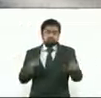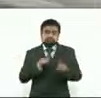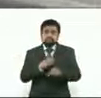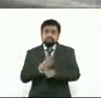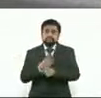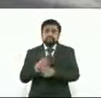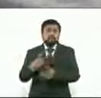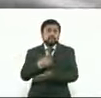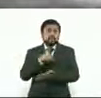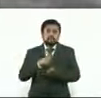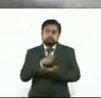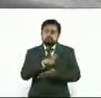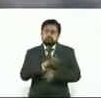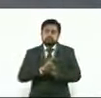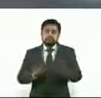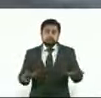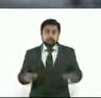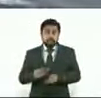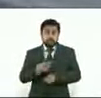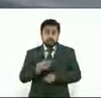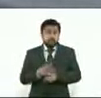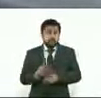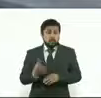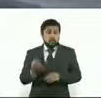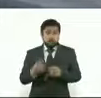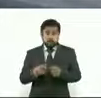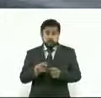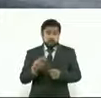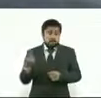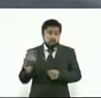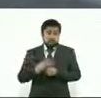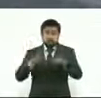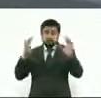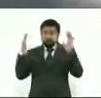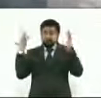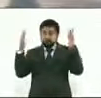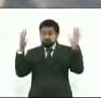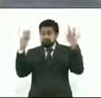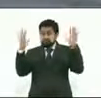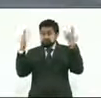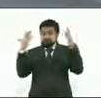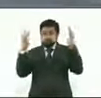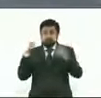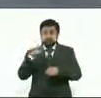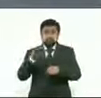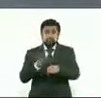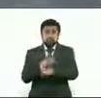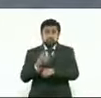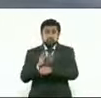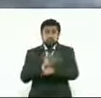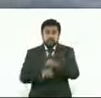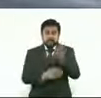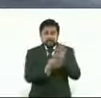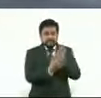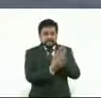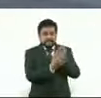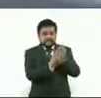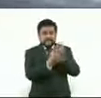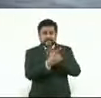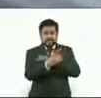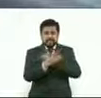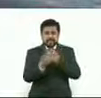también, obviamente, una carretada de aplausos importante porque recién pasa a pie del Ángel de la Independencia. Y bueno, de fondo lo que es la